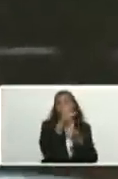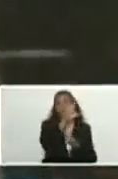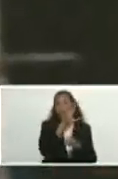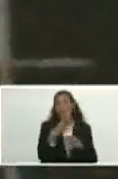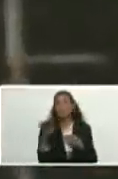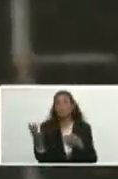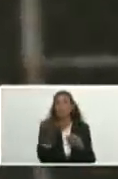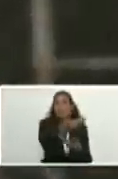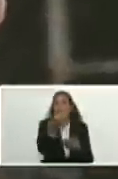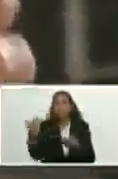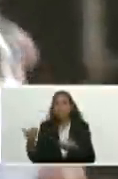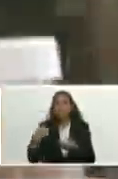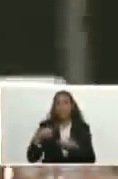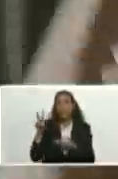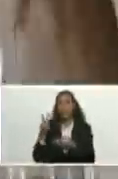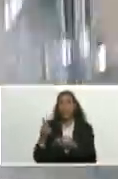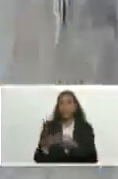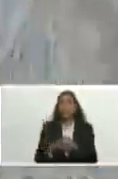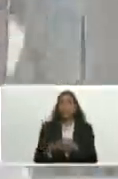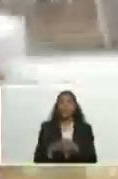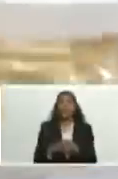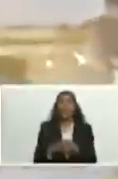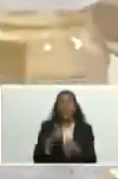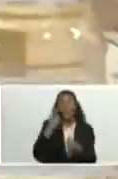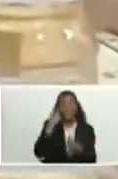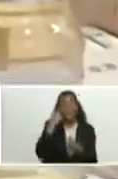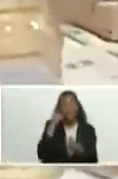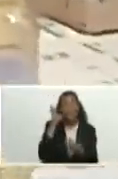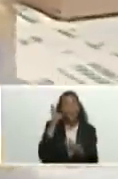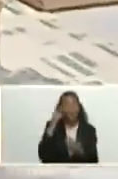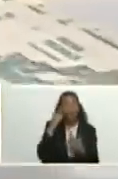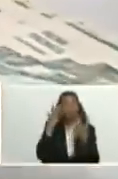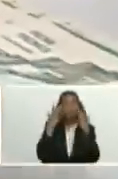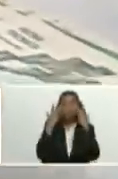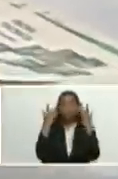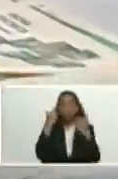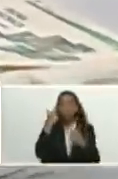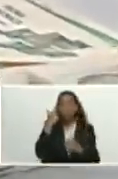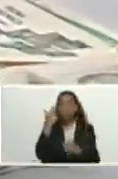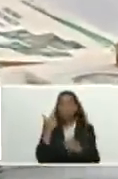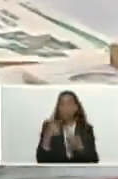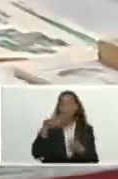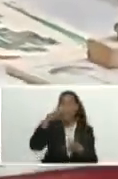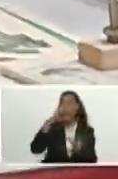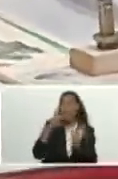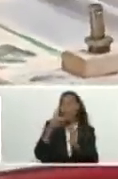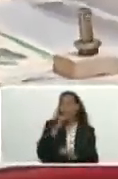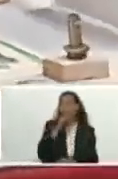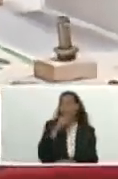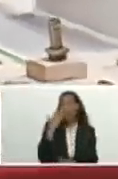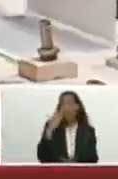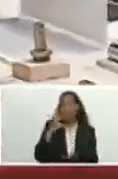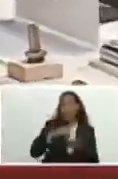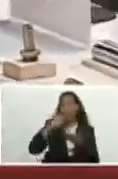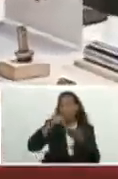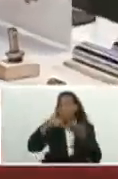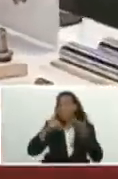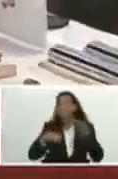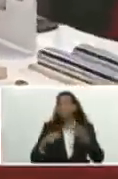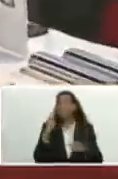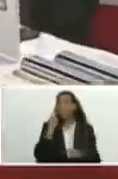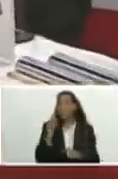no nos lo suministraron más. Cojan dato. Gracias. Este aceite de laminación, señor presidente, para que tenga una idea,